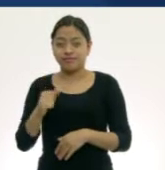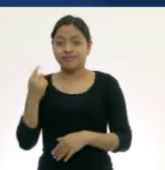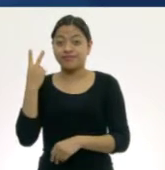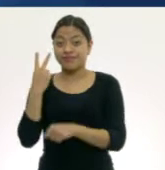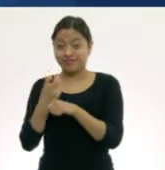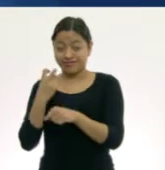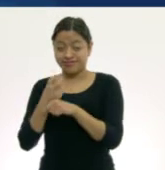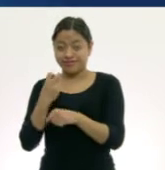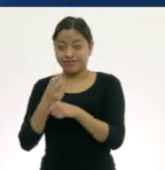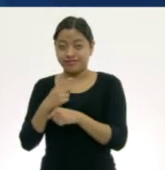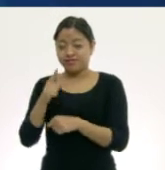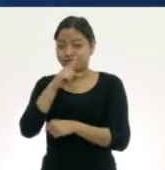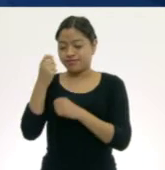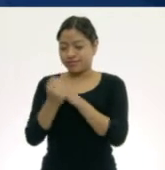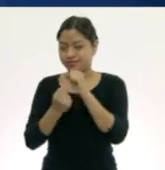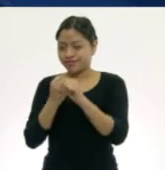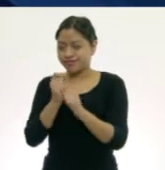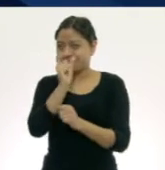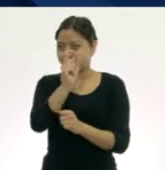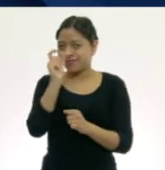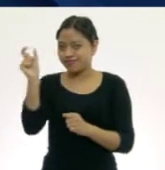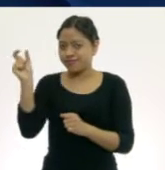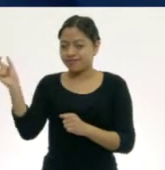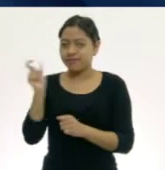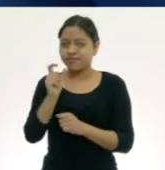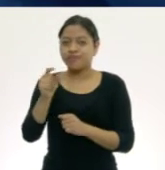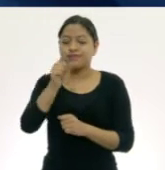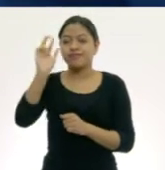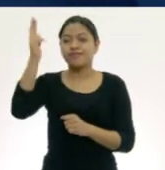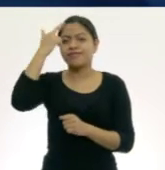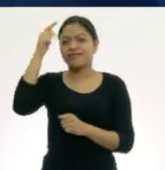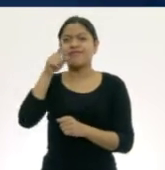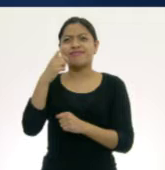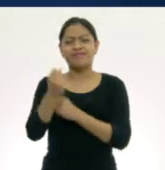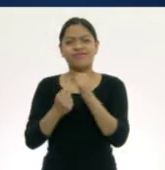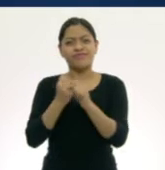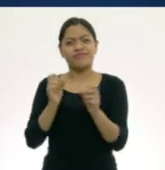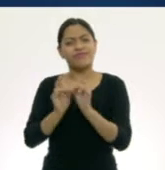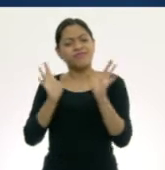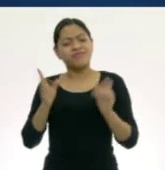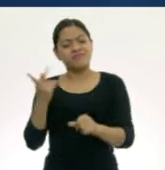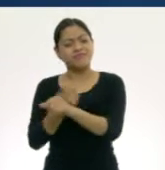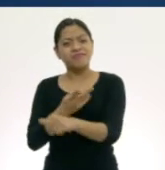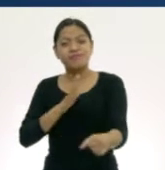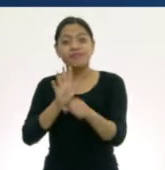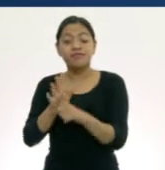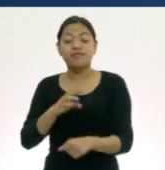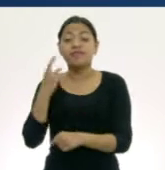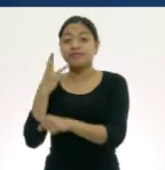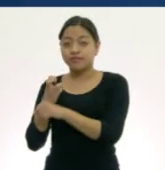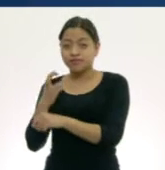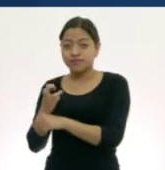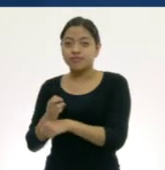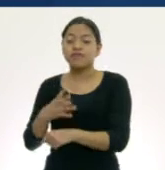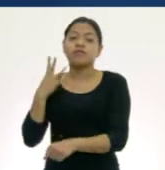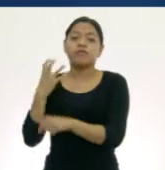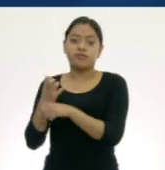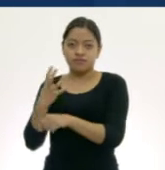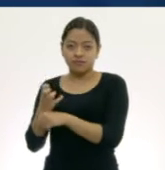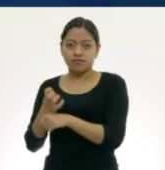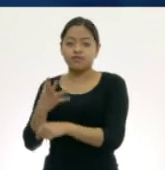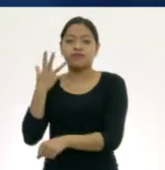como referencia los años para que tú te acuerdes en esos años qué ocurrió. Después está 3er grado, 4º